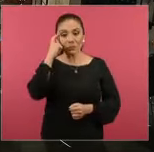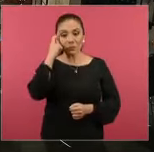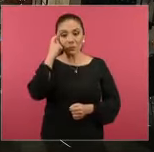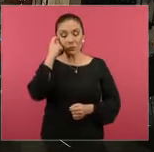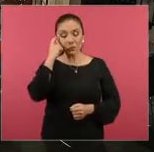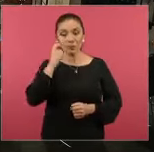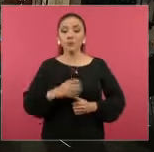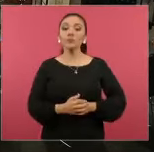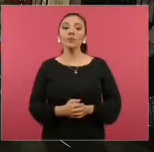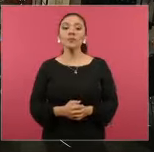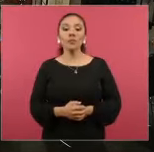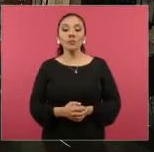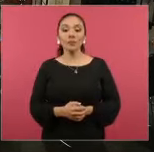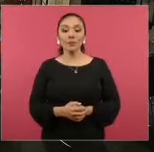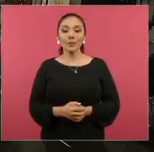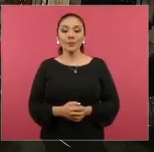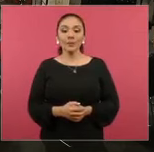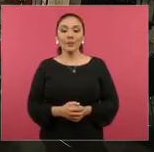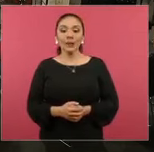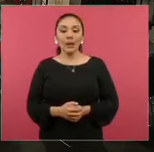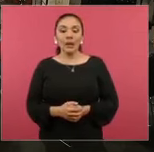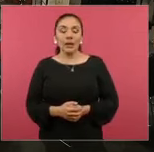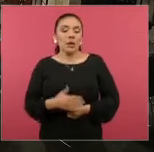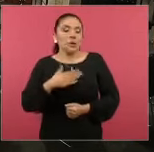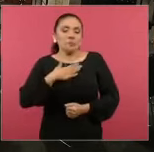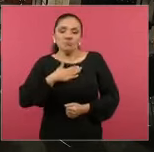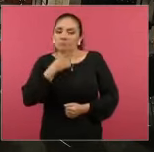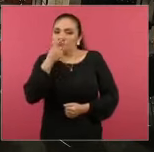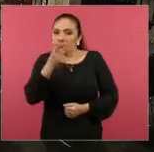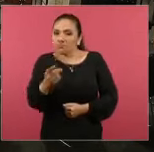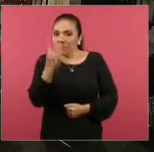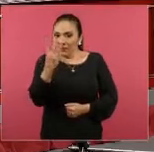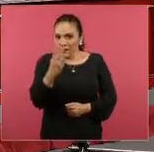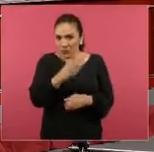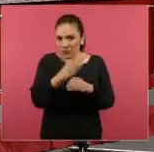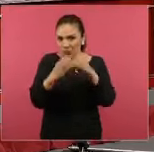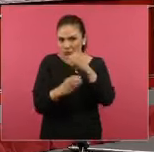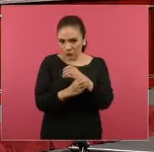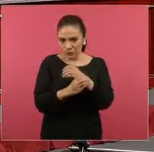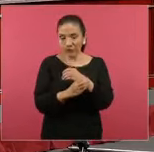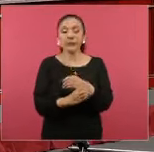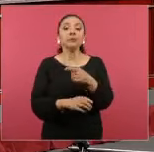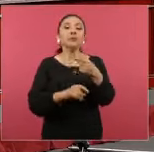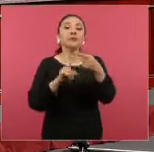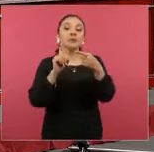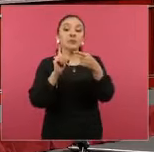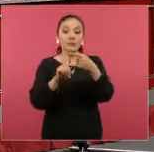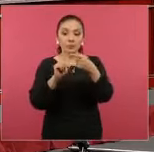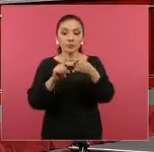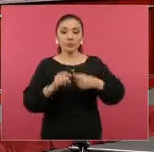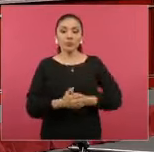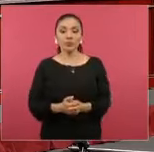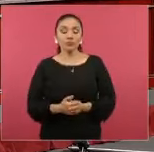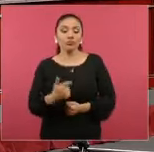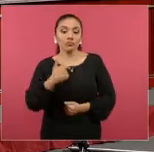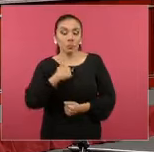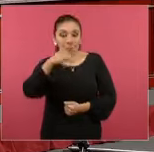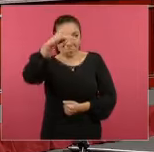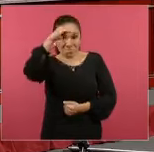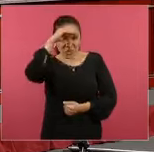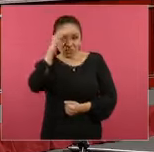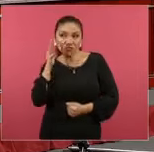yo. Yo nada más diría tres cosas. La primera es que esperamos